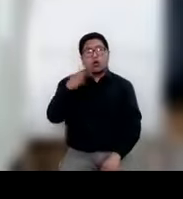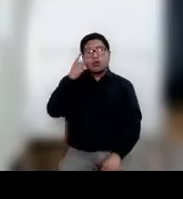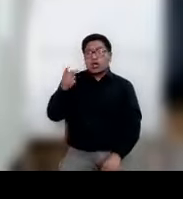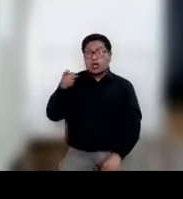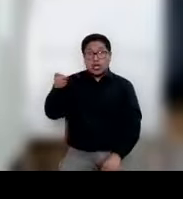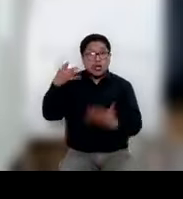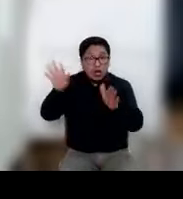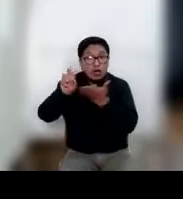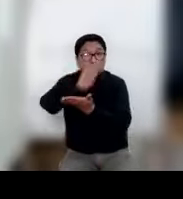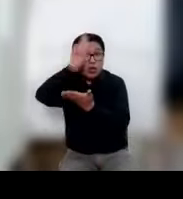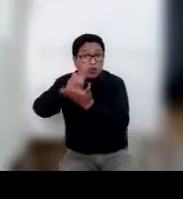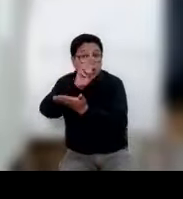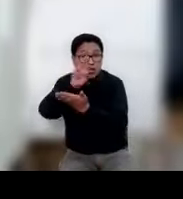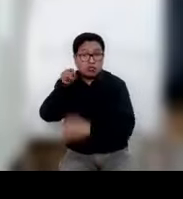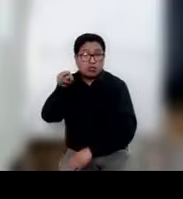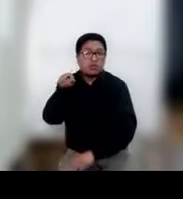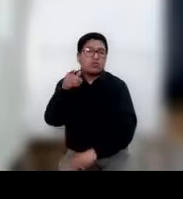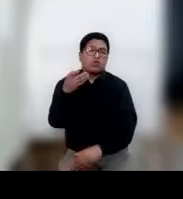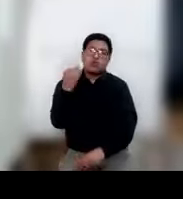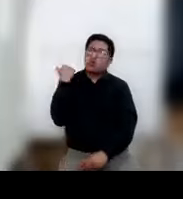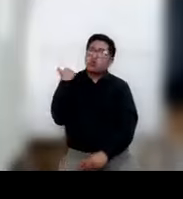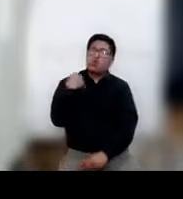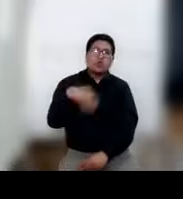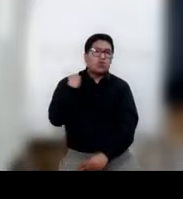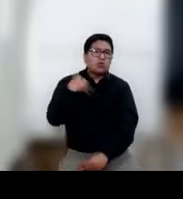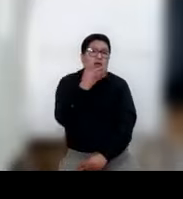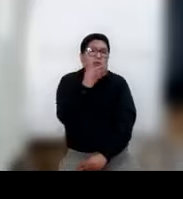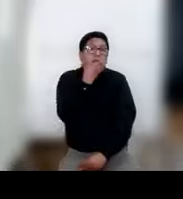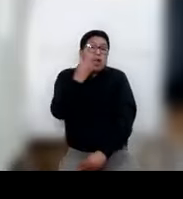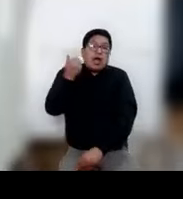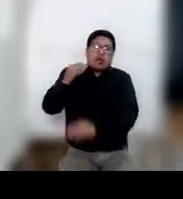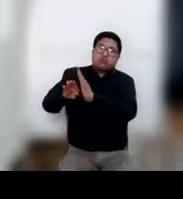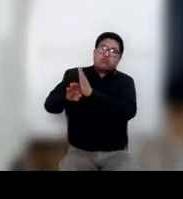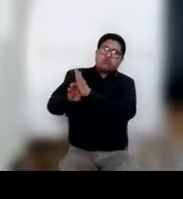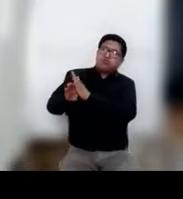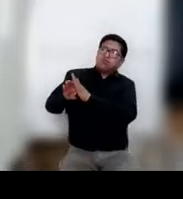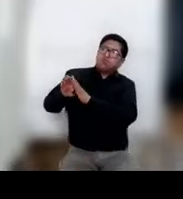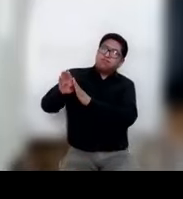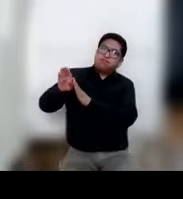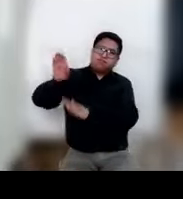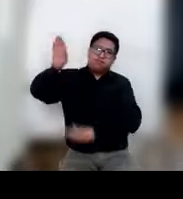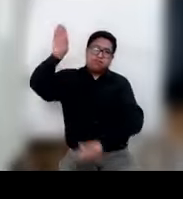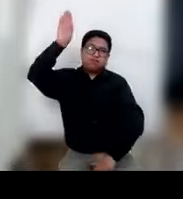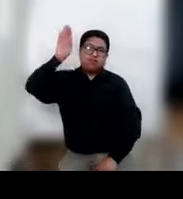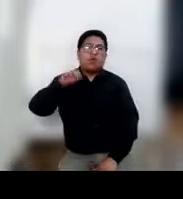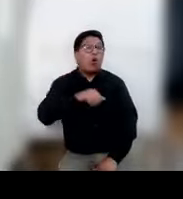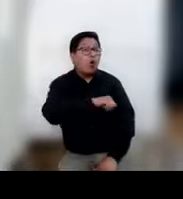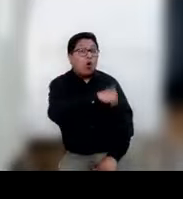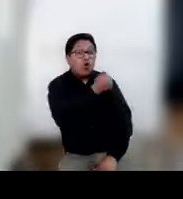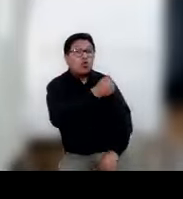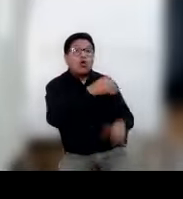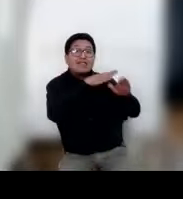y en la universidad su desarrollo es mucho mejor que el de un niño normal que no ha logrado diremos estas capacidades porque los